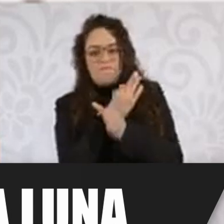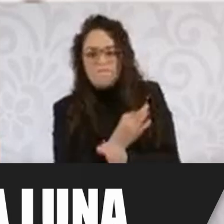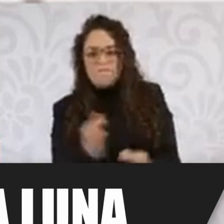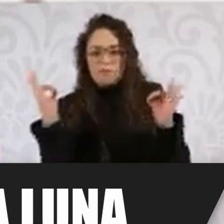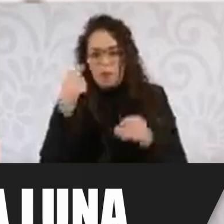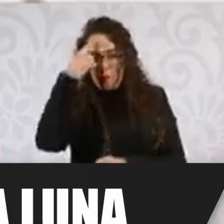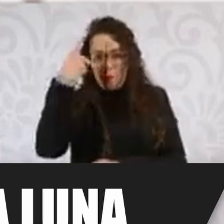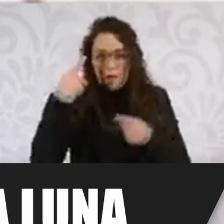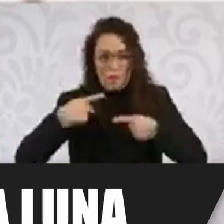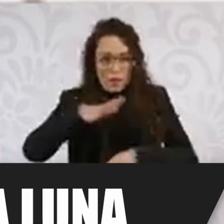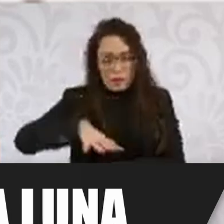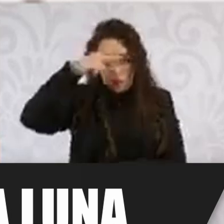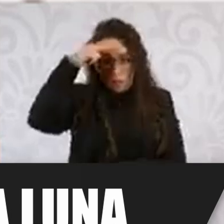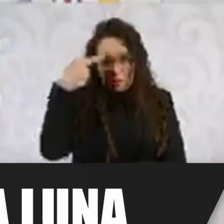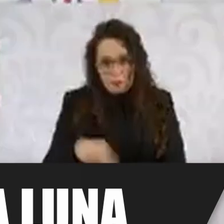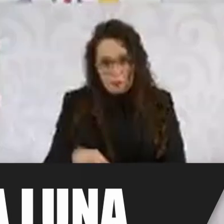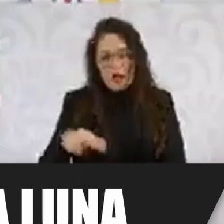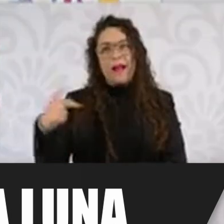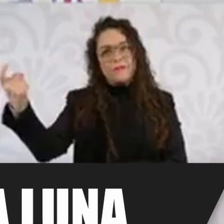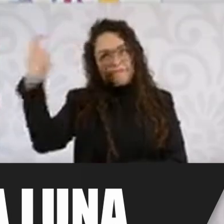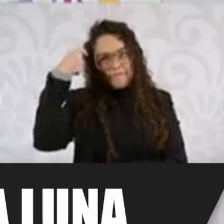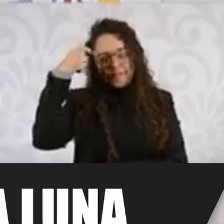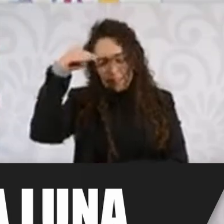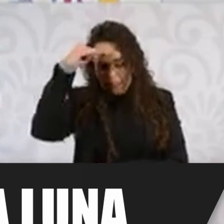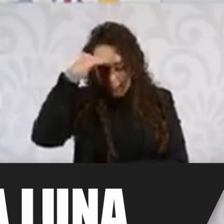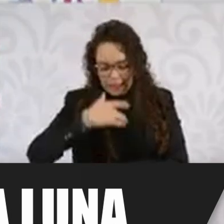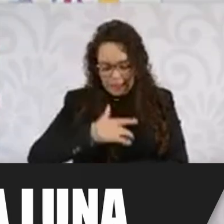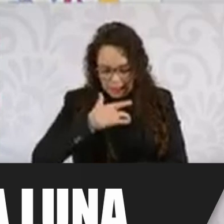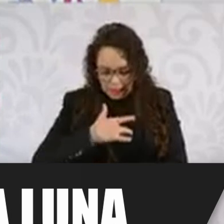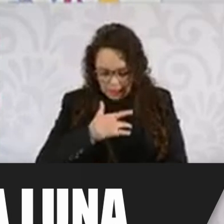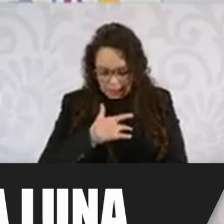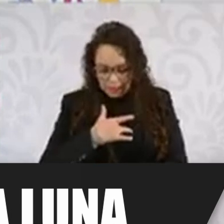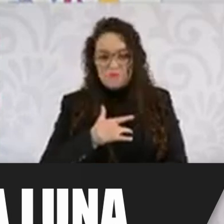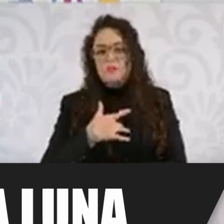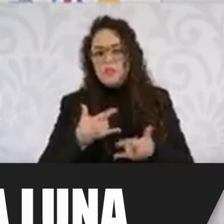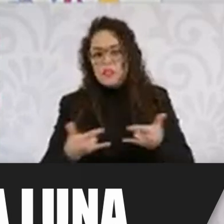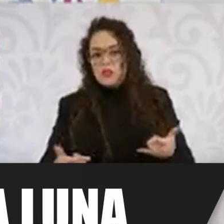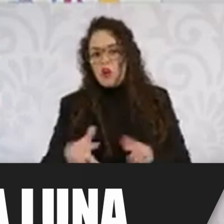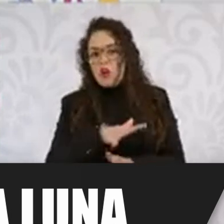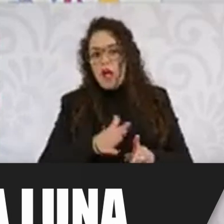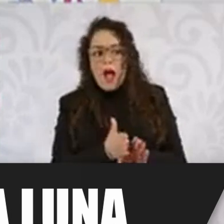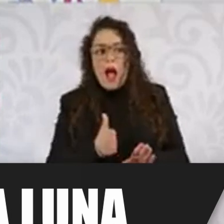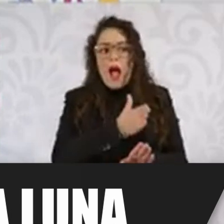y debatir aquí si lo que publica él,